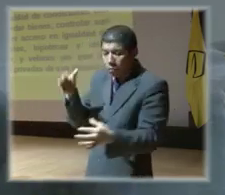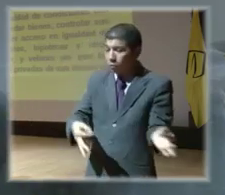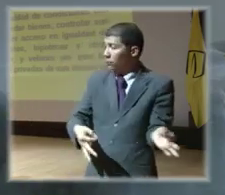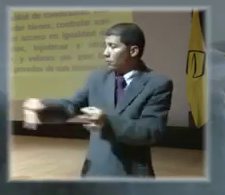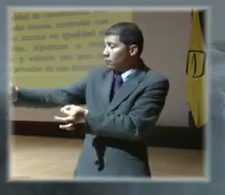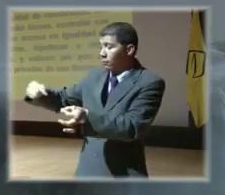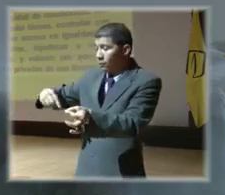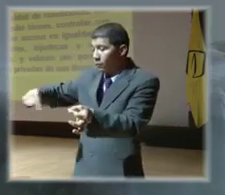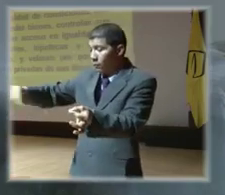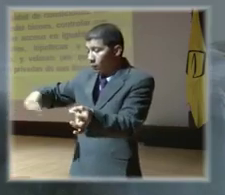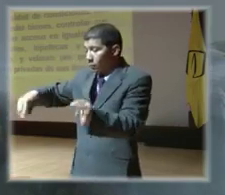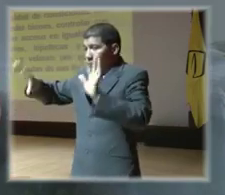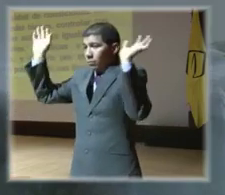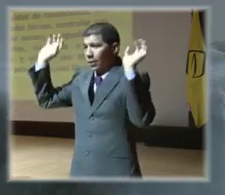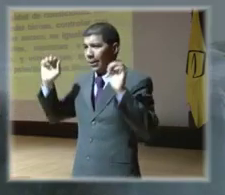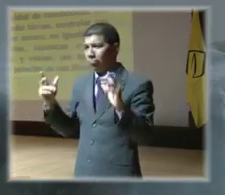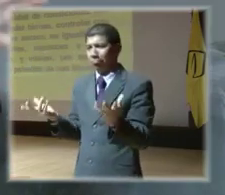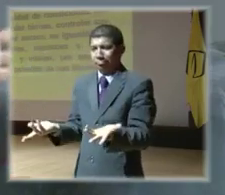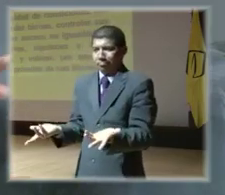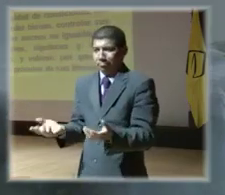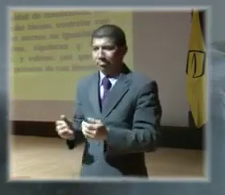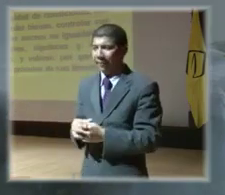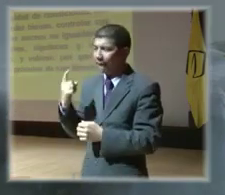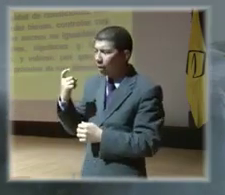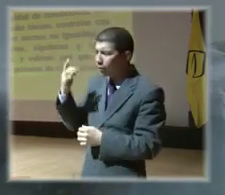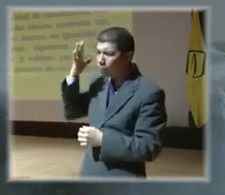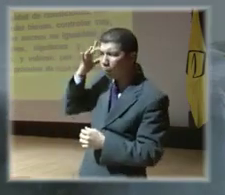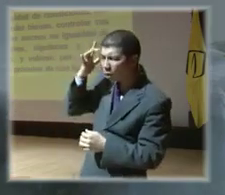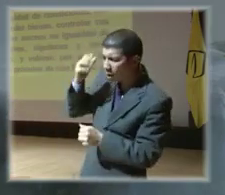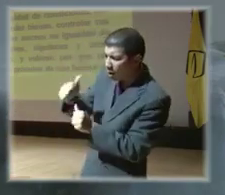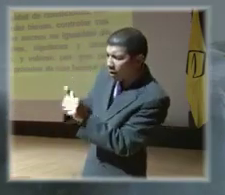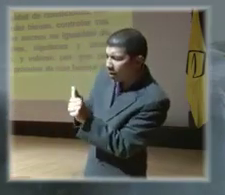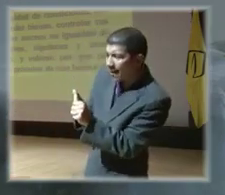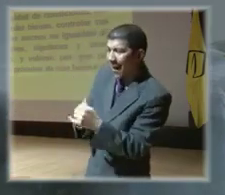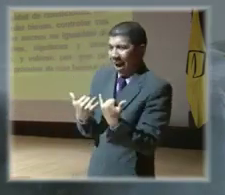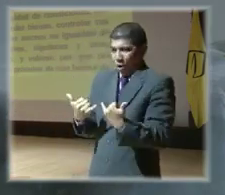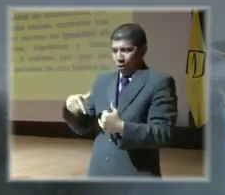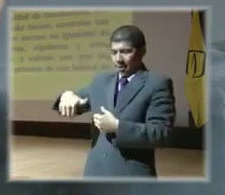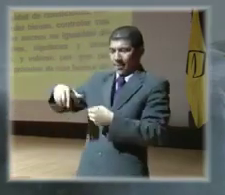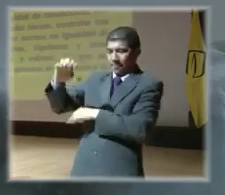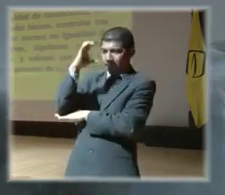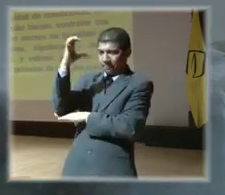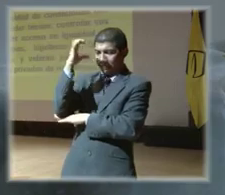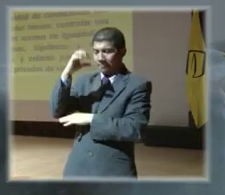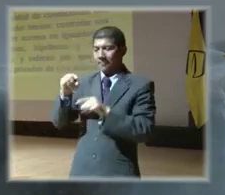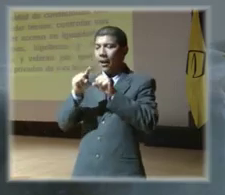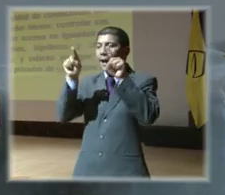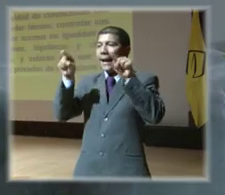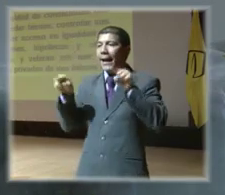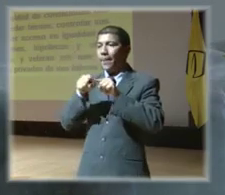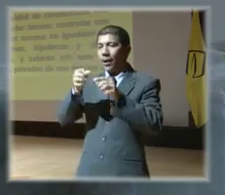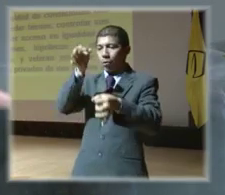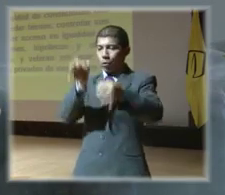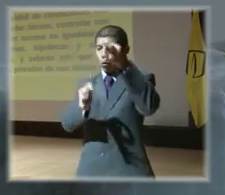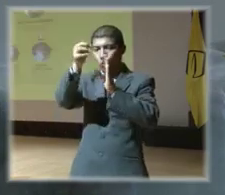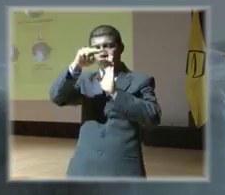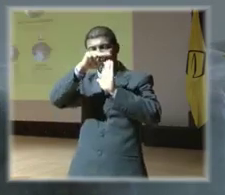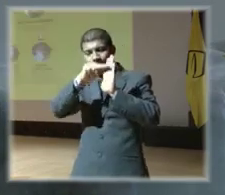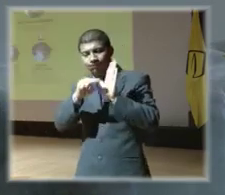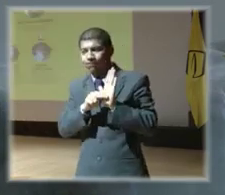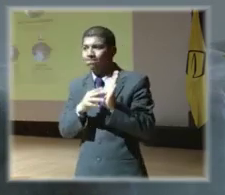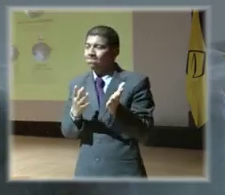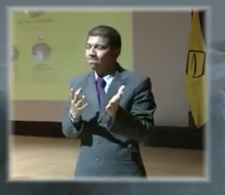de llegar al mismo objetivo, por lo menos en este marco de jurídico que tenemos ahorita, o no. Y la conversación tiene que